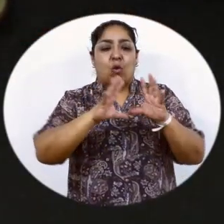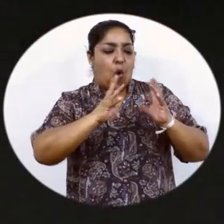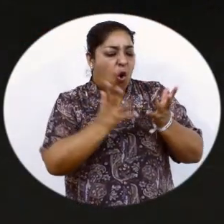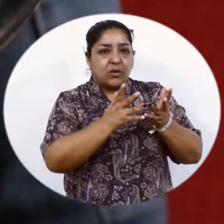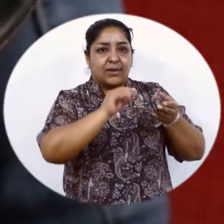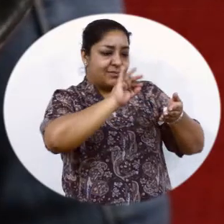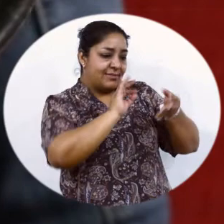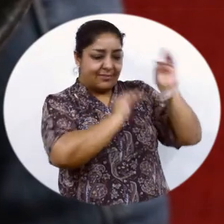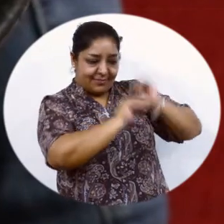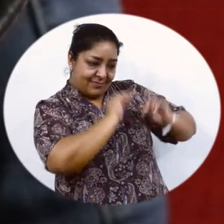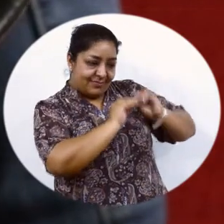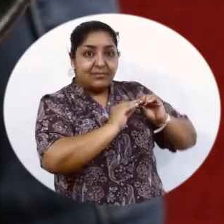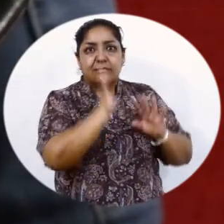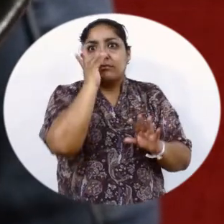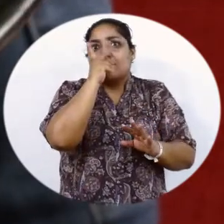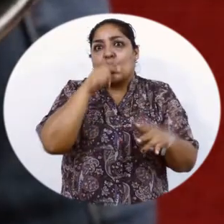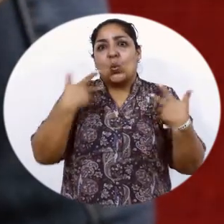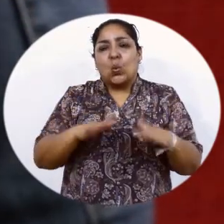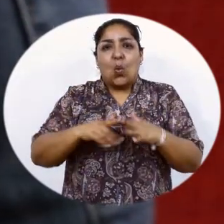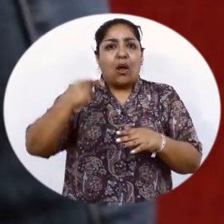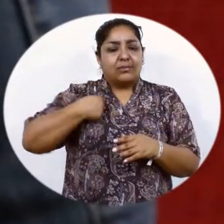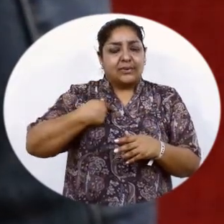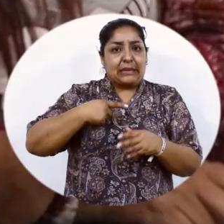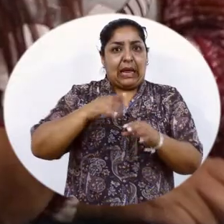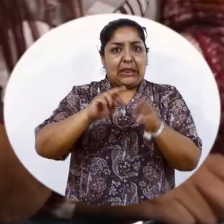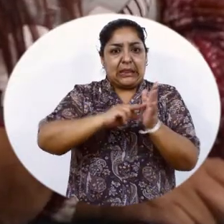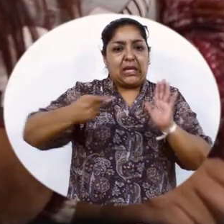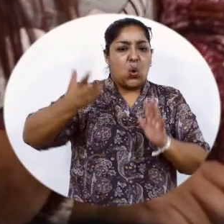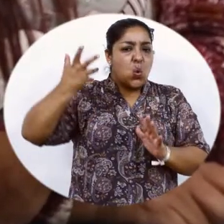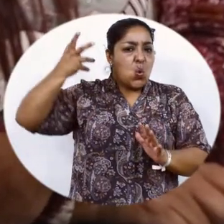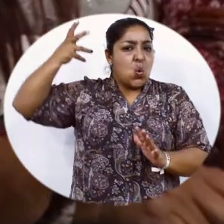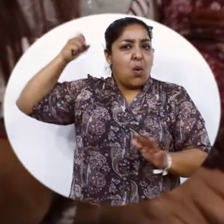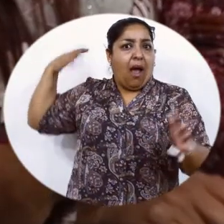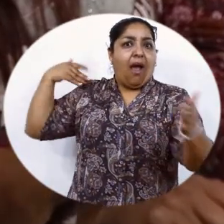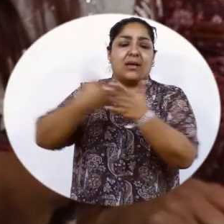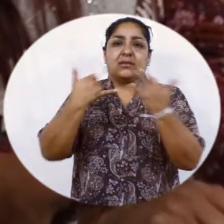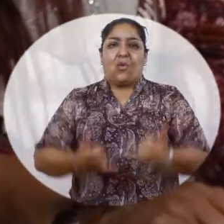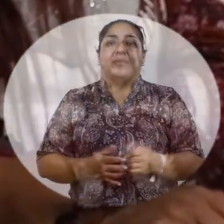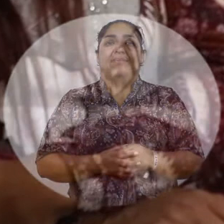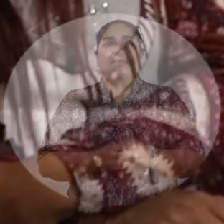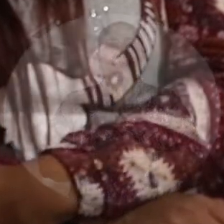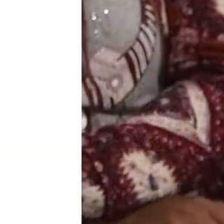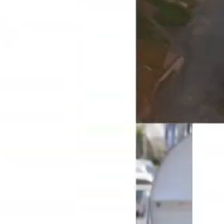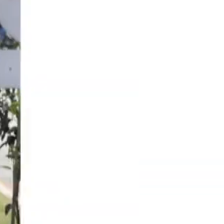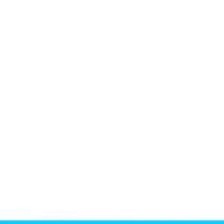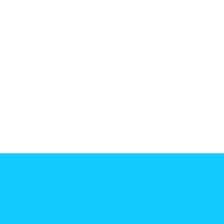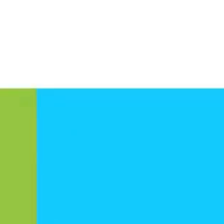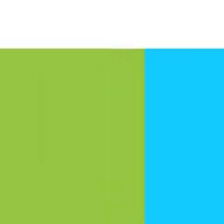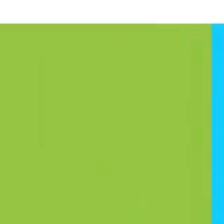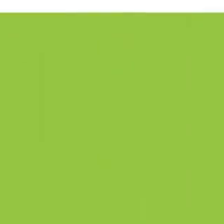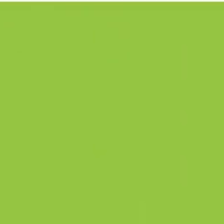decorar objetos fundamentalmente de madera es una técnica artesanal de origen prehispánico que se prolonga hasta la actualidad